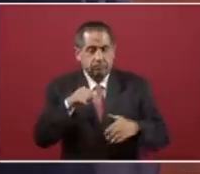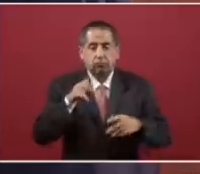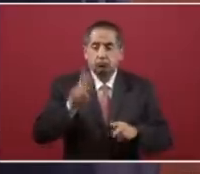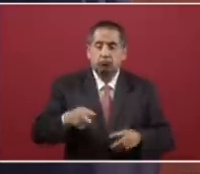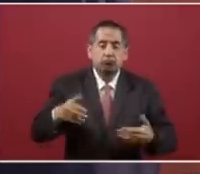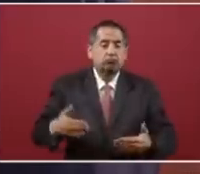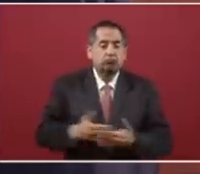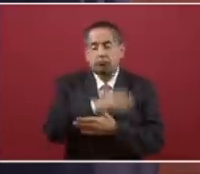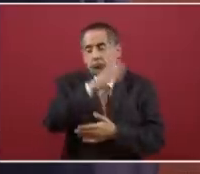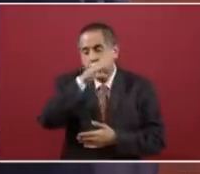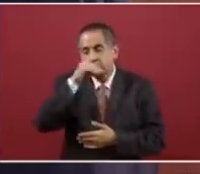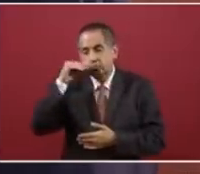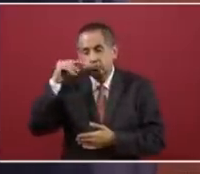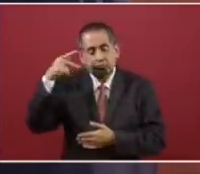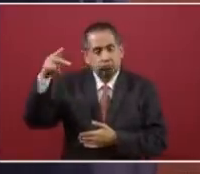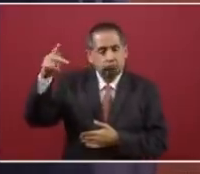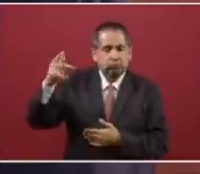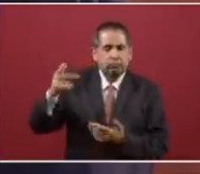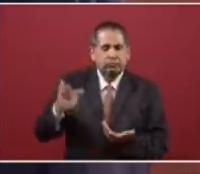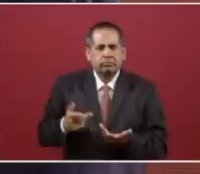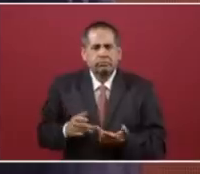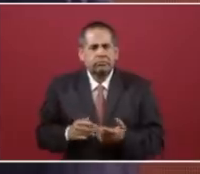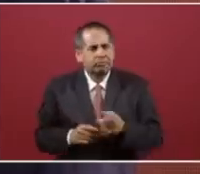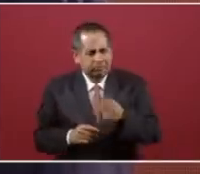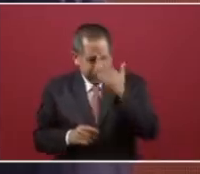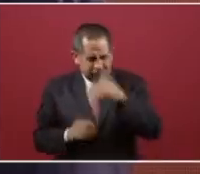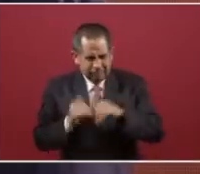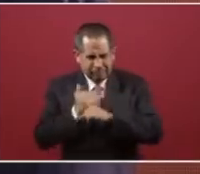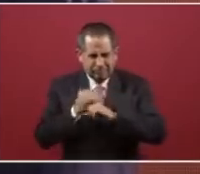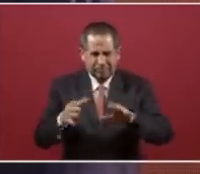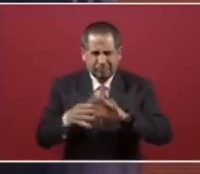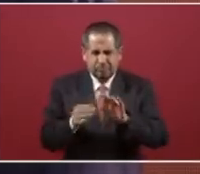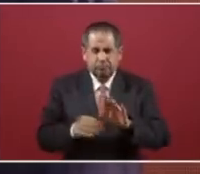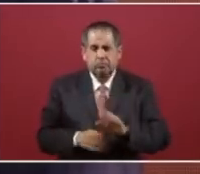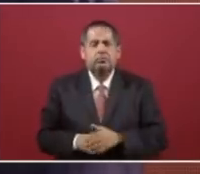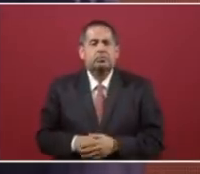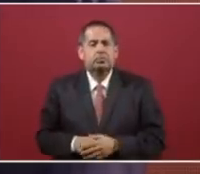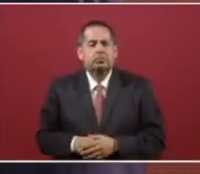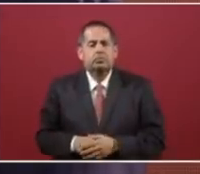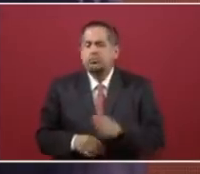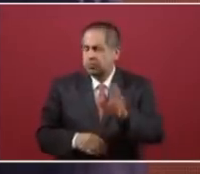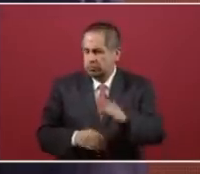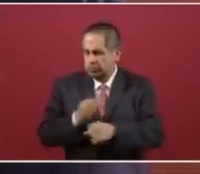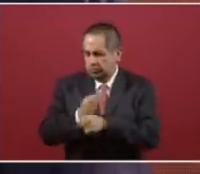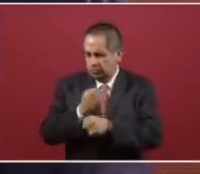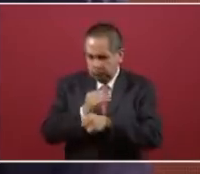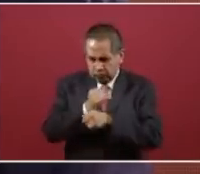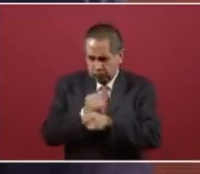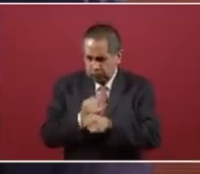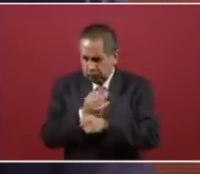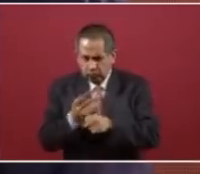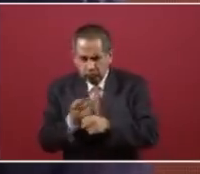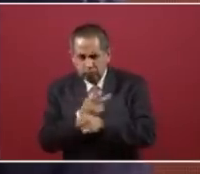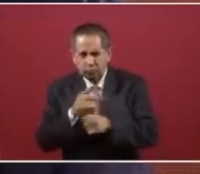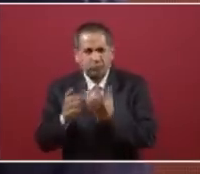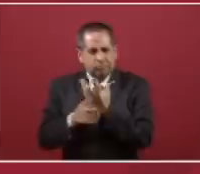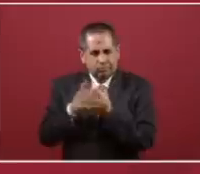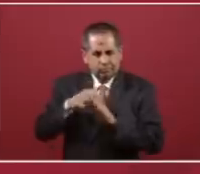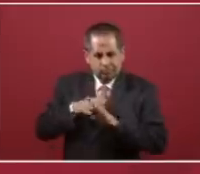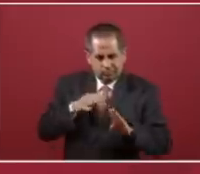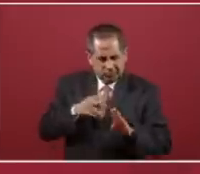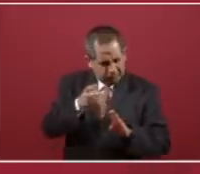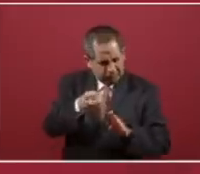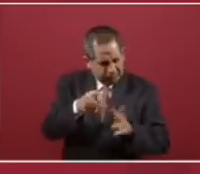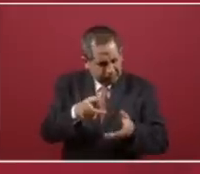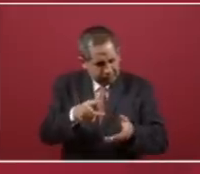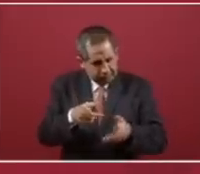cubano nada más queremos a ver si ustedes acá de casualidad tienen ese dato se está haciendo la investigación sobre los migrantes a eso te